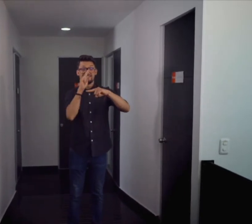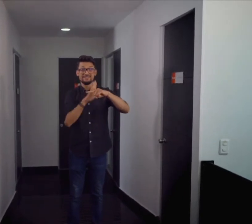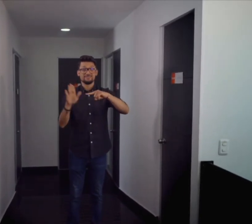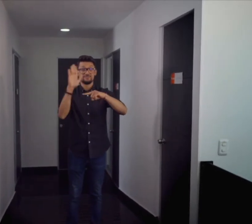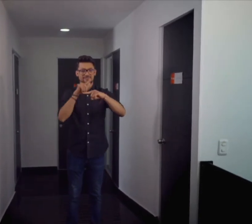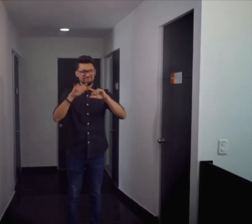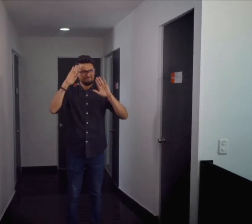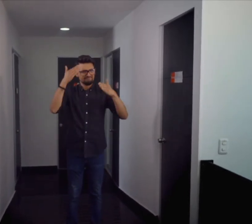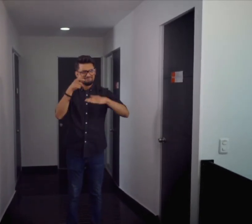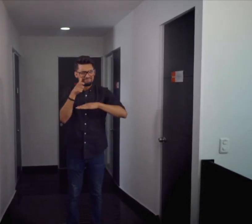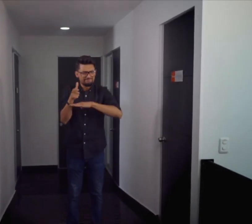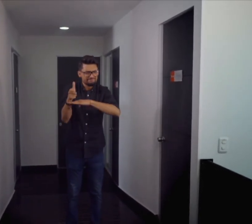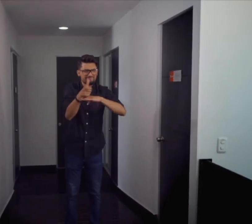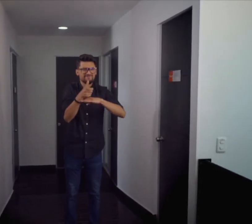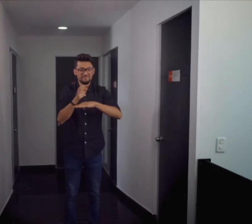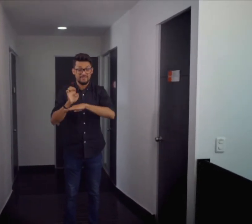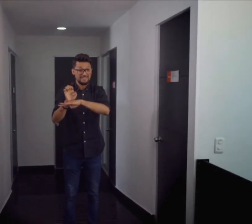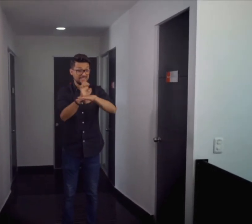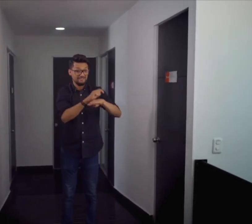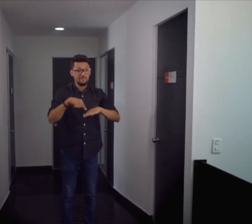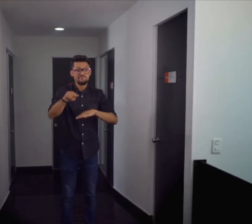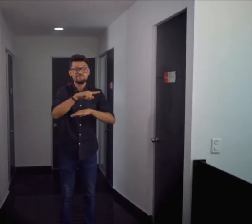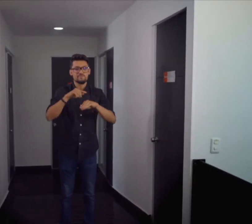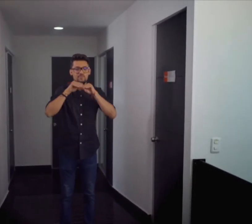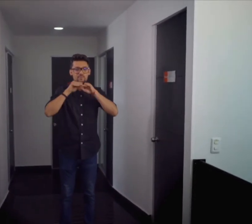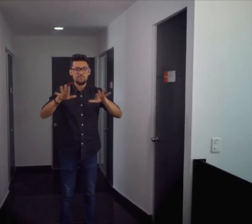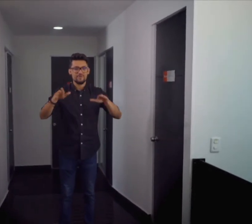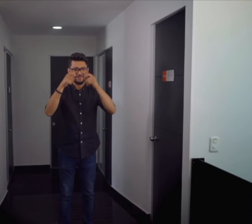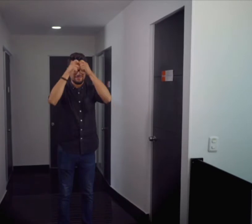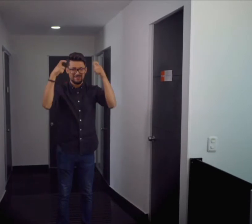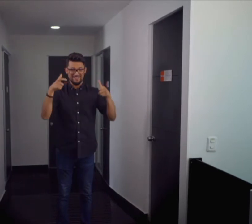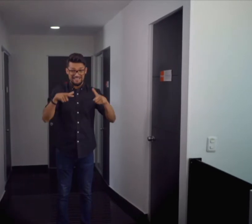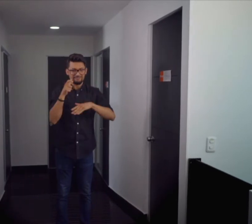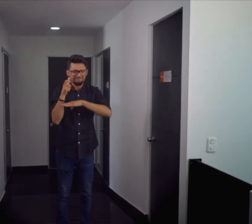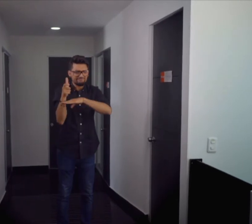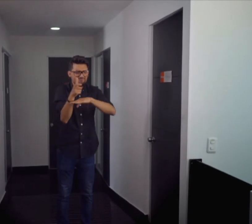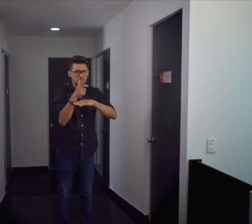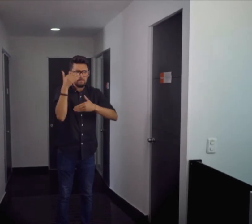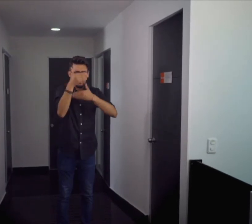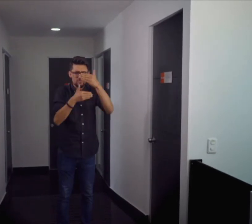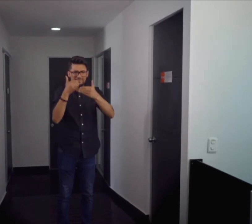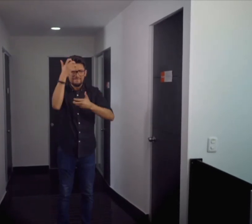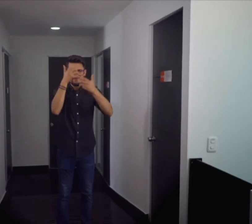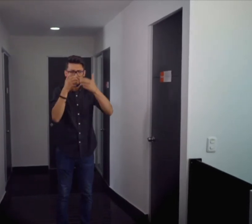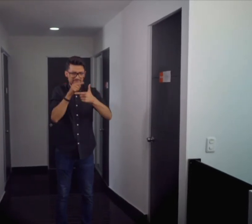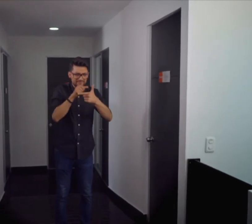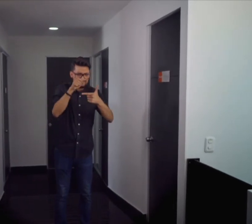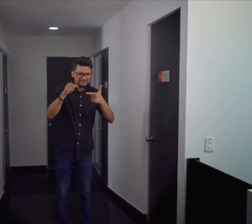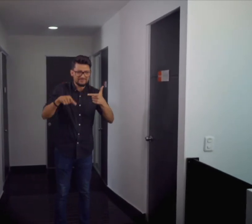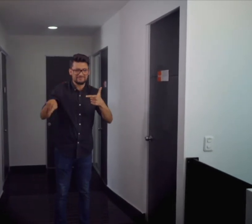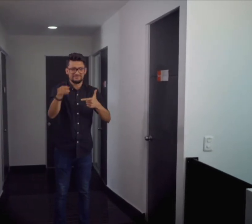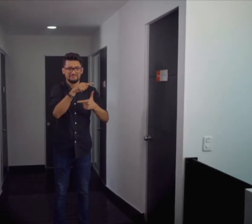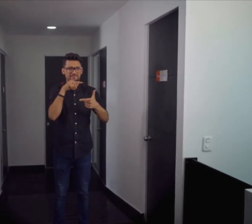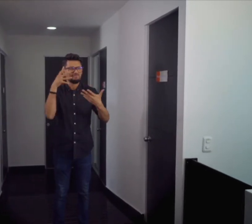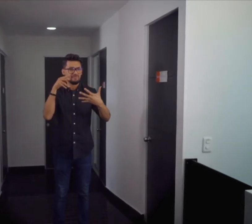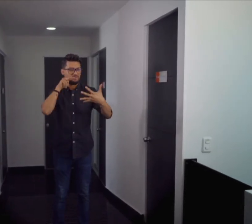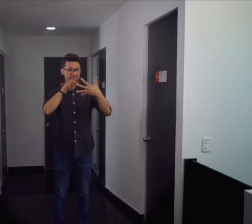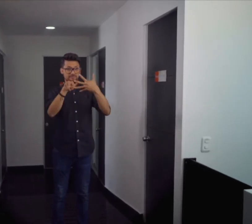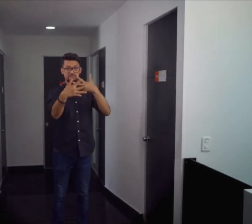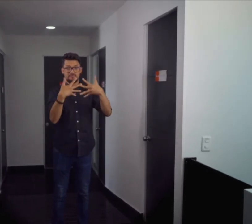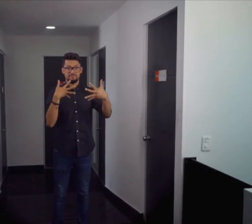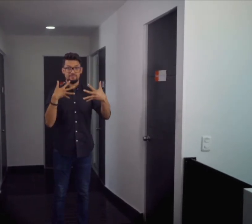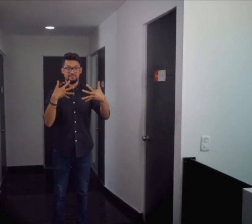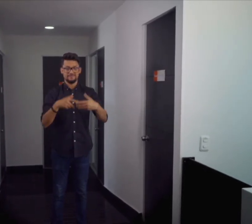La Procuraduría General de la Nación establece un índice para evaluar la transparencia de las entidades públicas en cuanto a